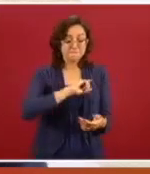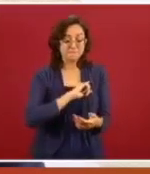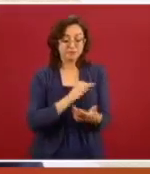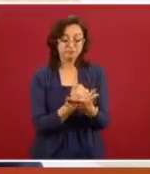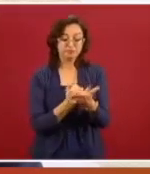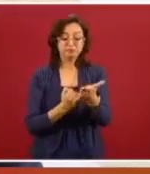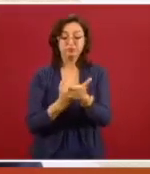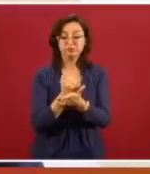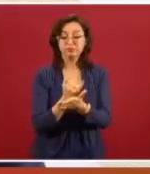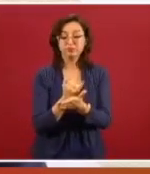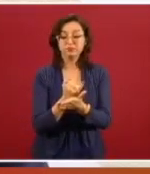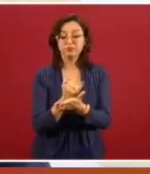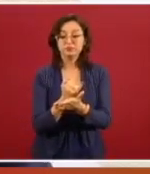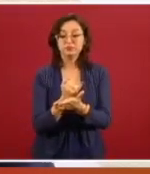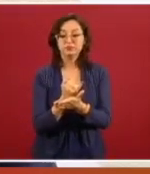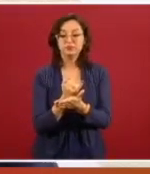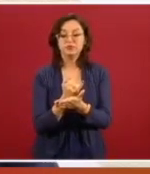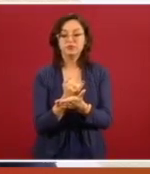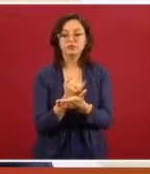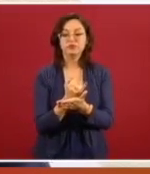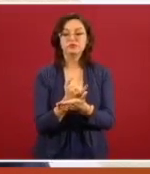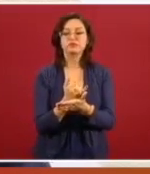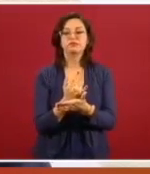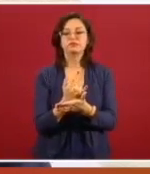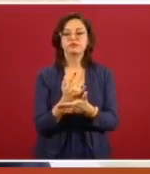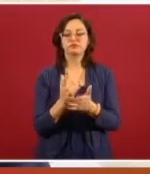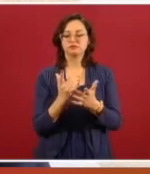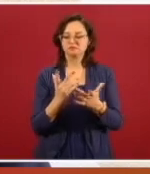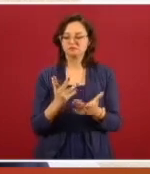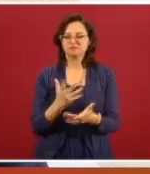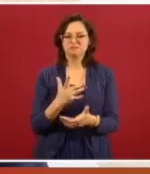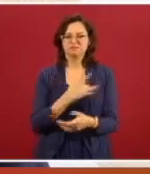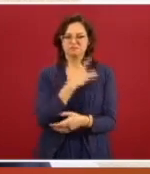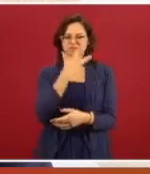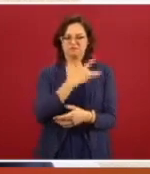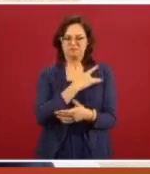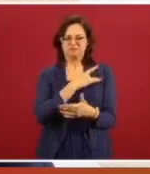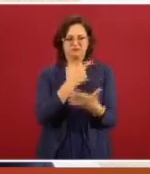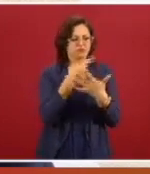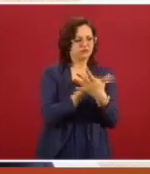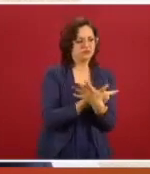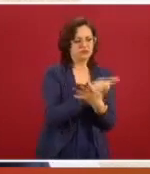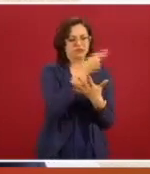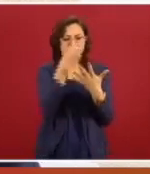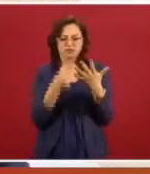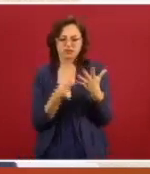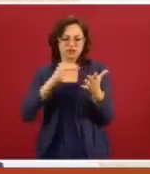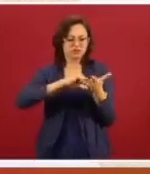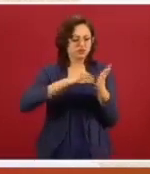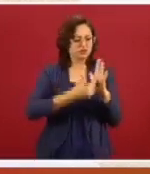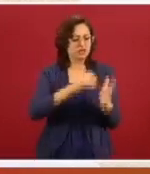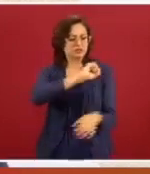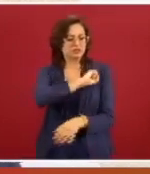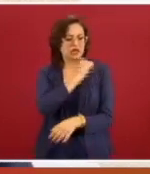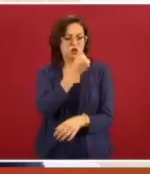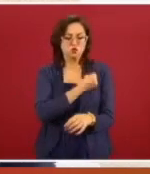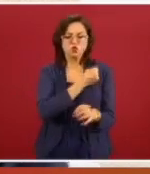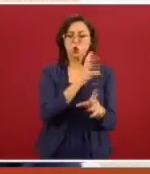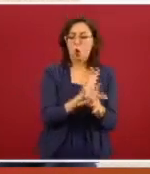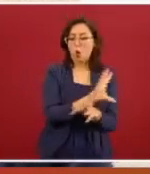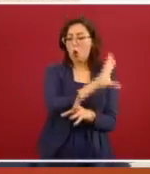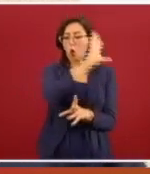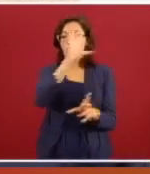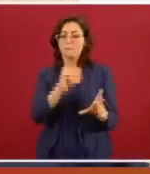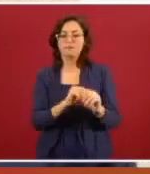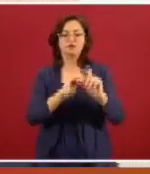dejar la conducción de toda la estrategia sanitaria